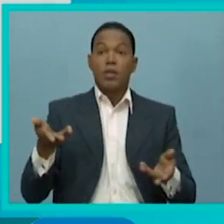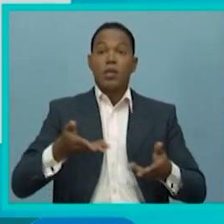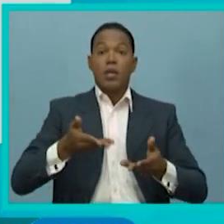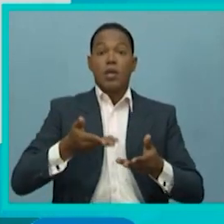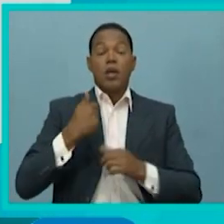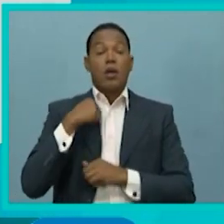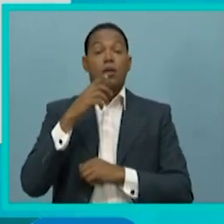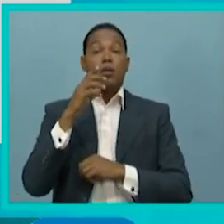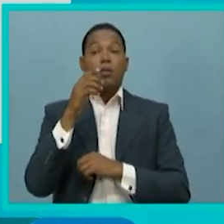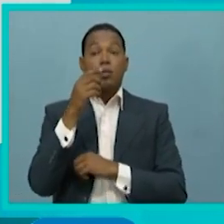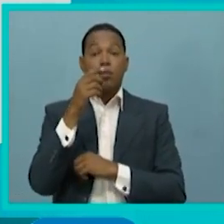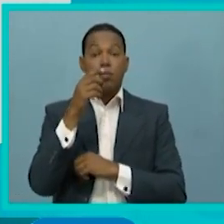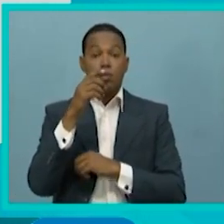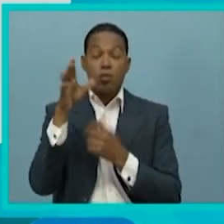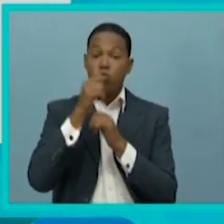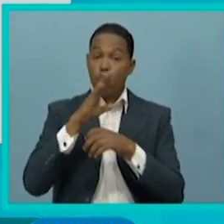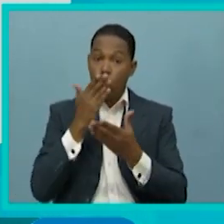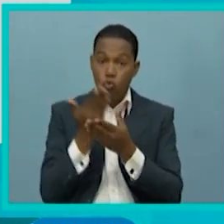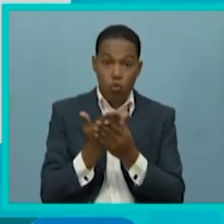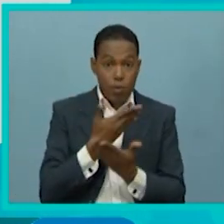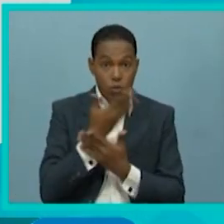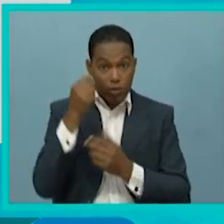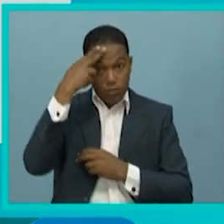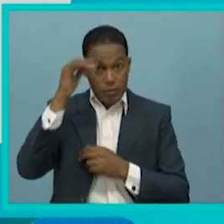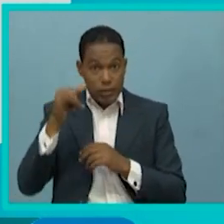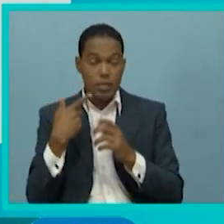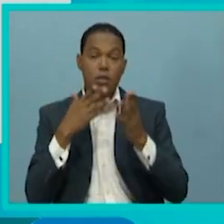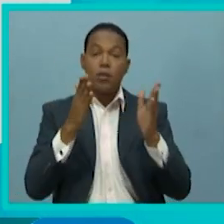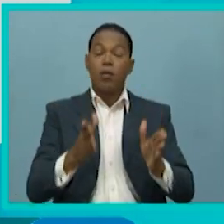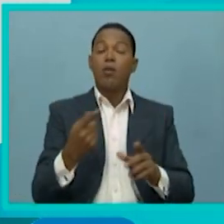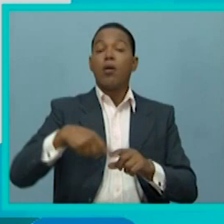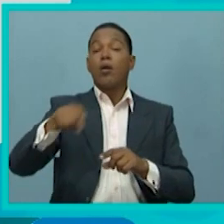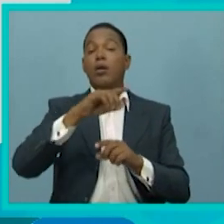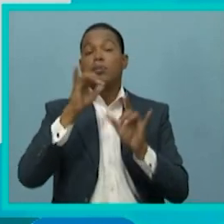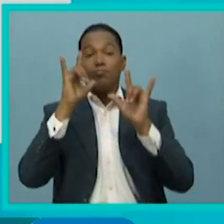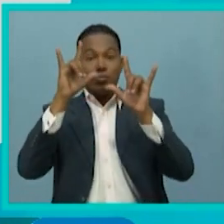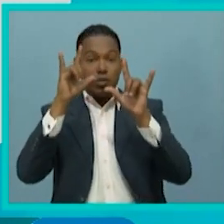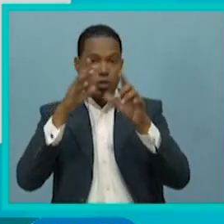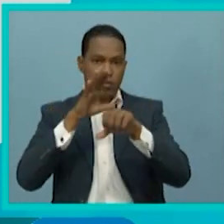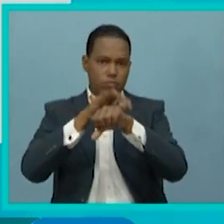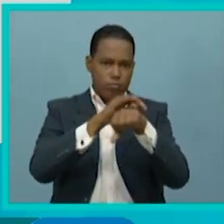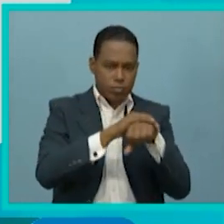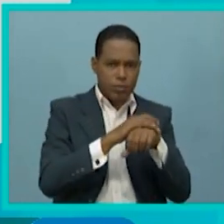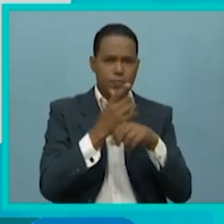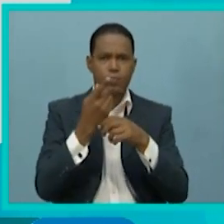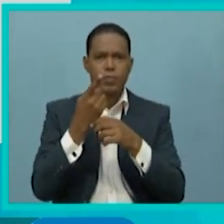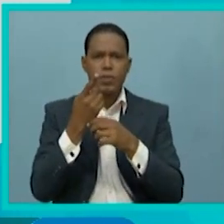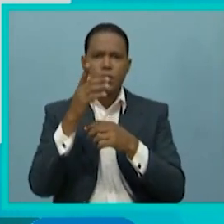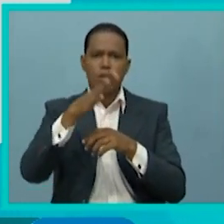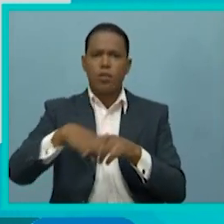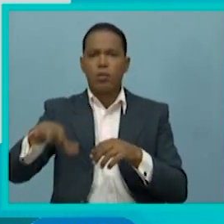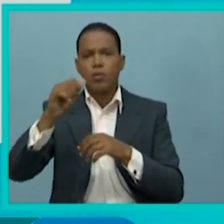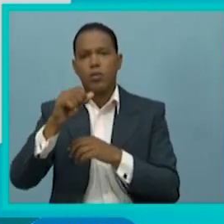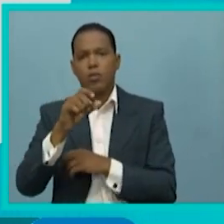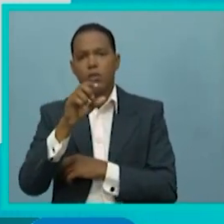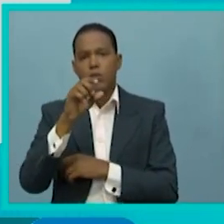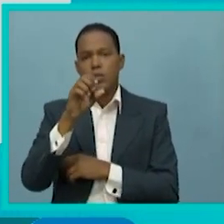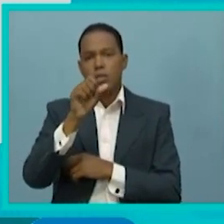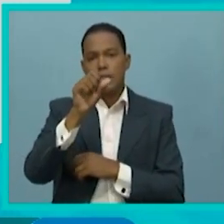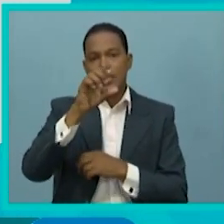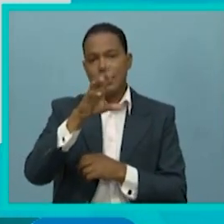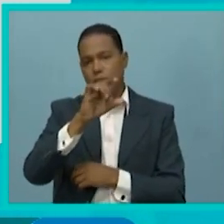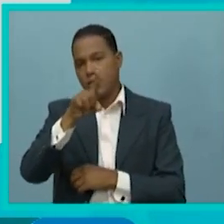1.183 nacionales haitianos indocumentados, de los cuales 1.031 son hombres y 152 mujeres, detenidos en los sectores de Los Ciruelitos,